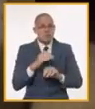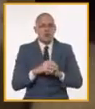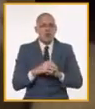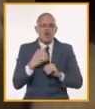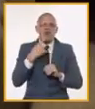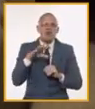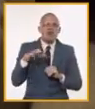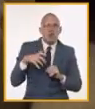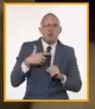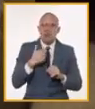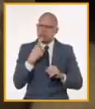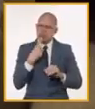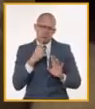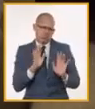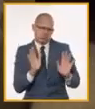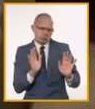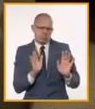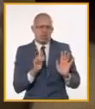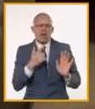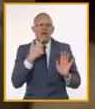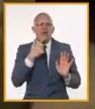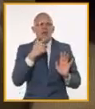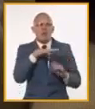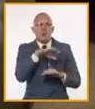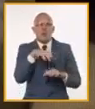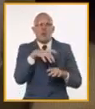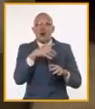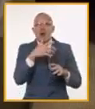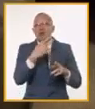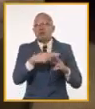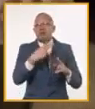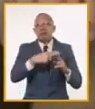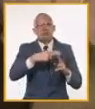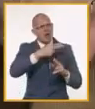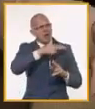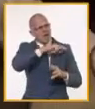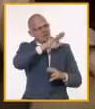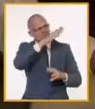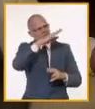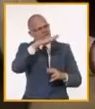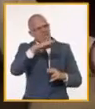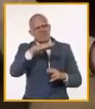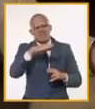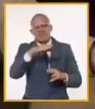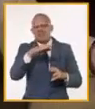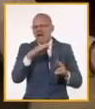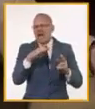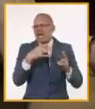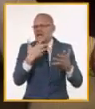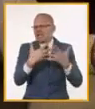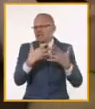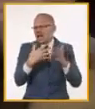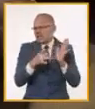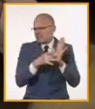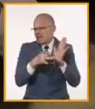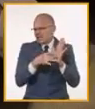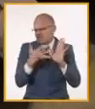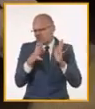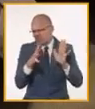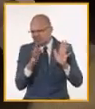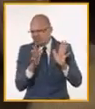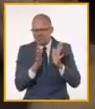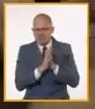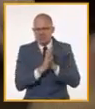me dijo la Sierra Cristal, no bueno, más o menos de la zona, pero no era el nombre exacto de donde